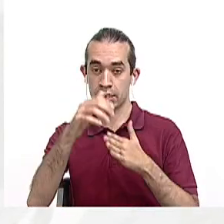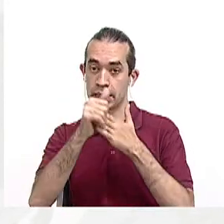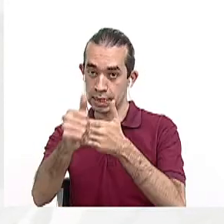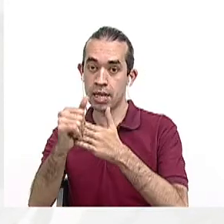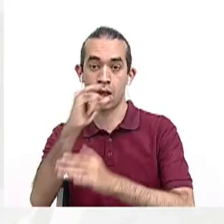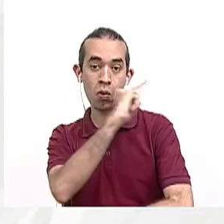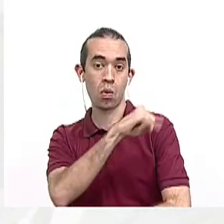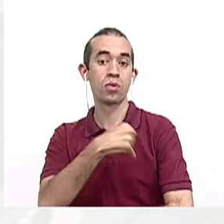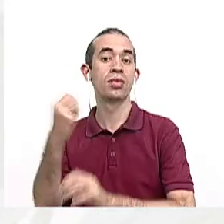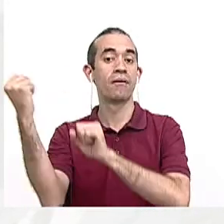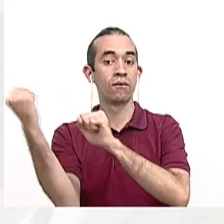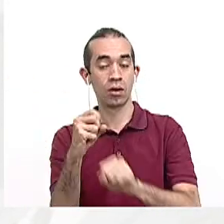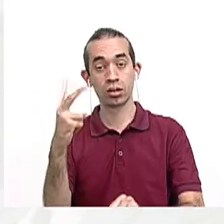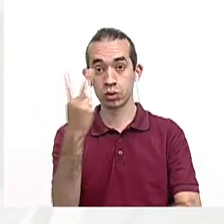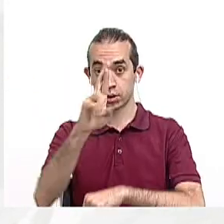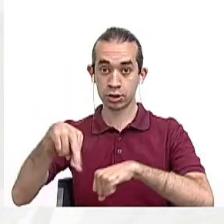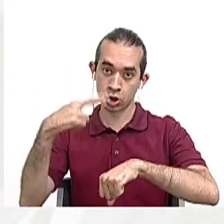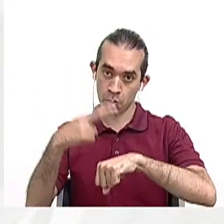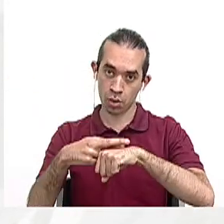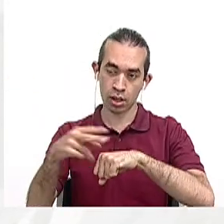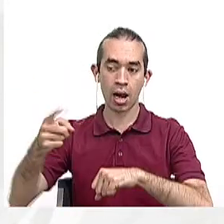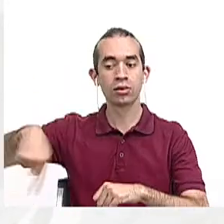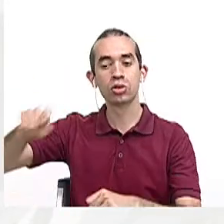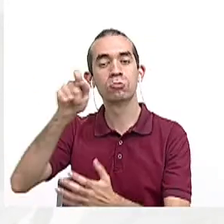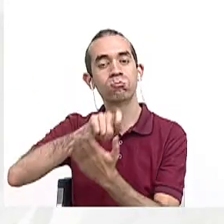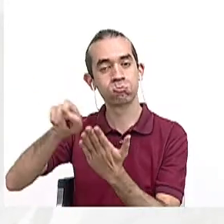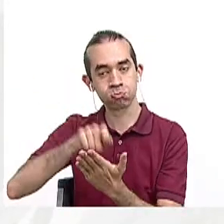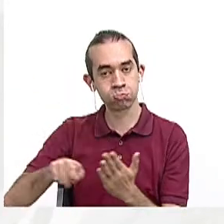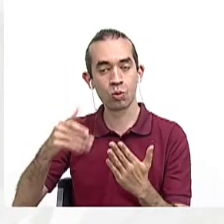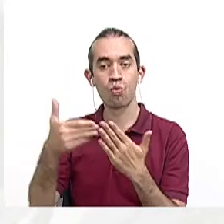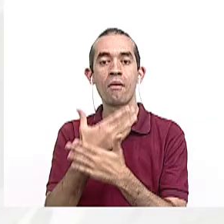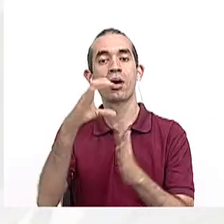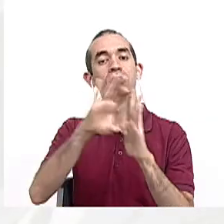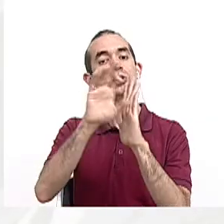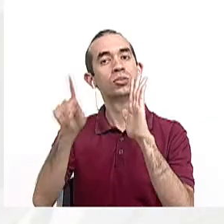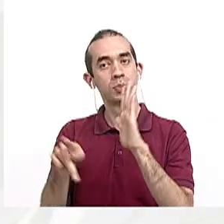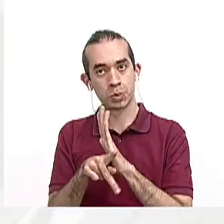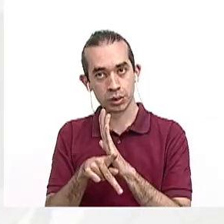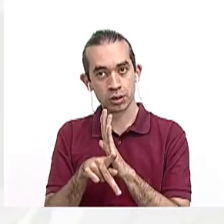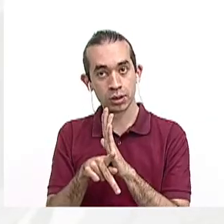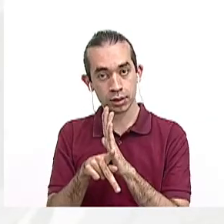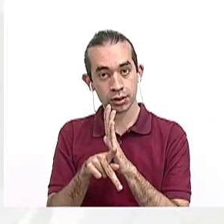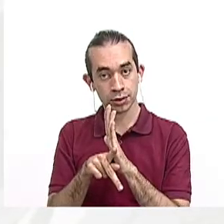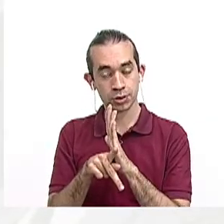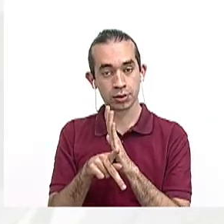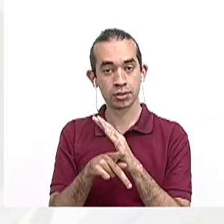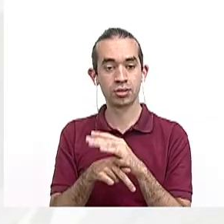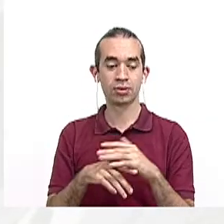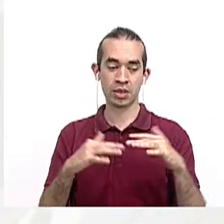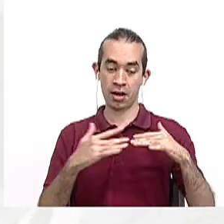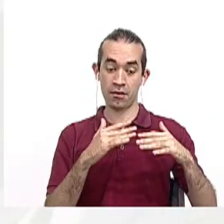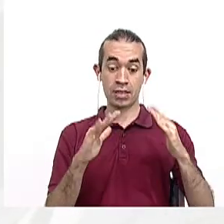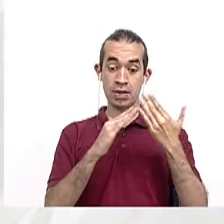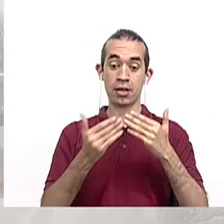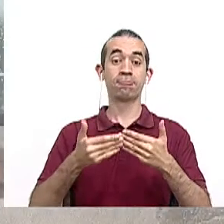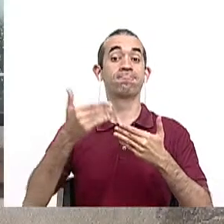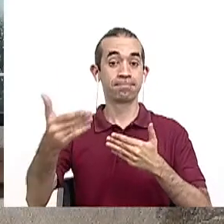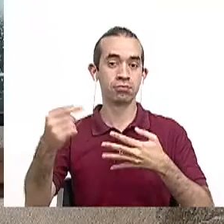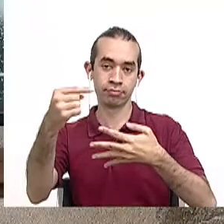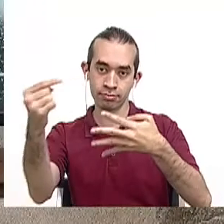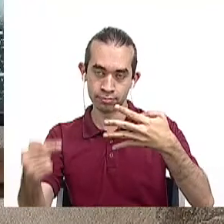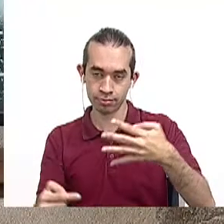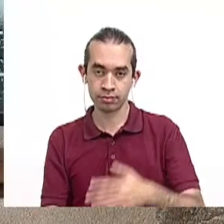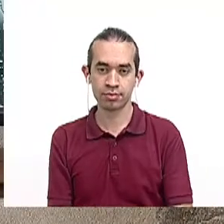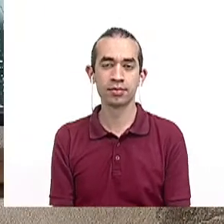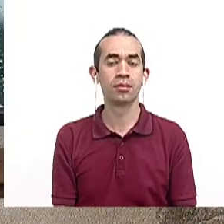nueva constitución política en el periodo de la posguerra civil. Qué interesante